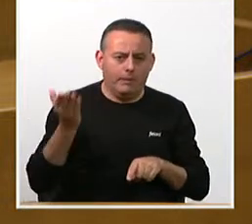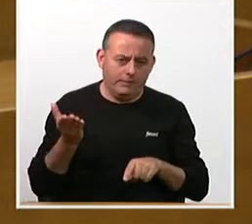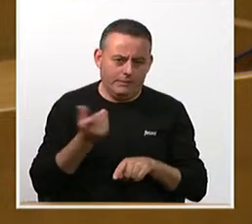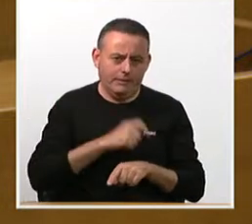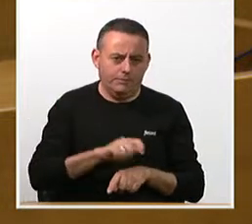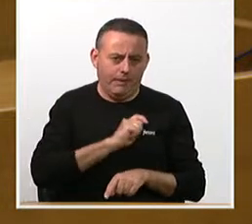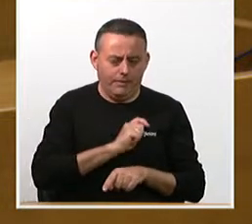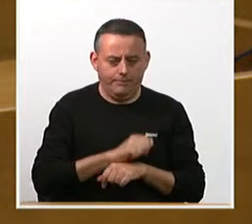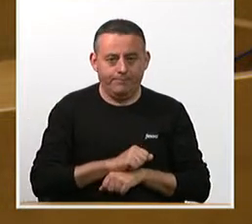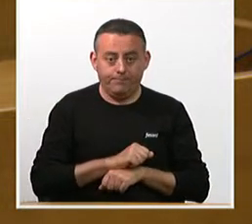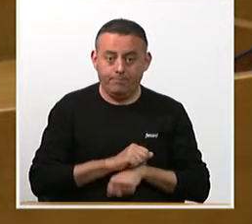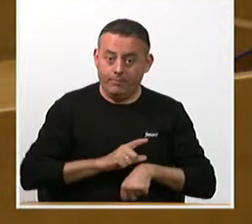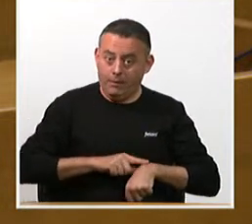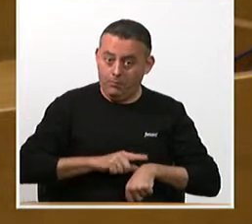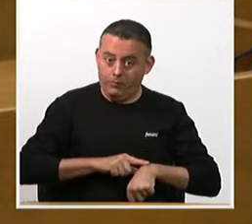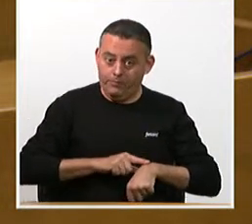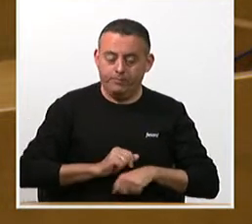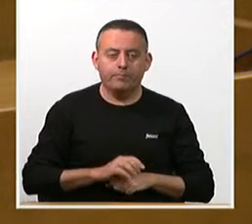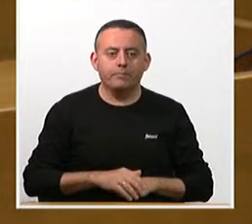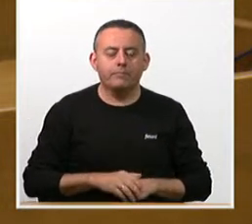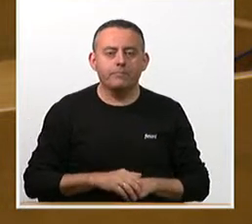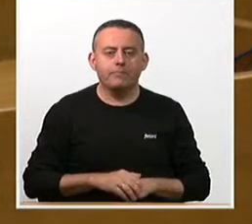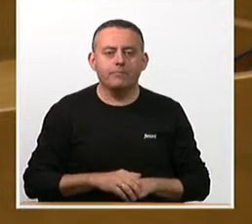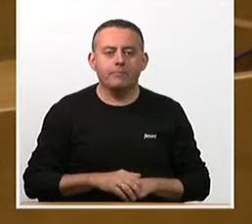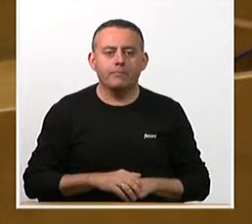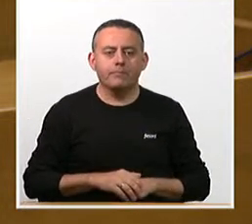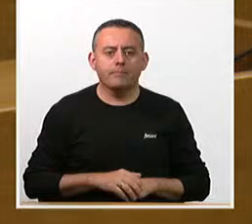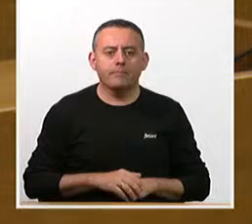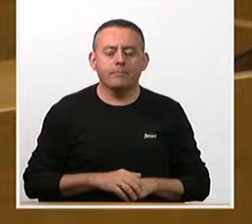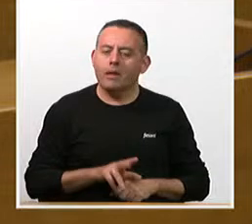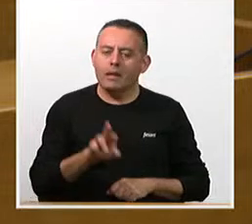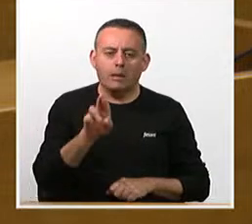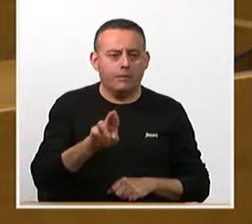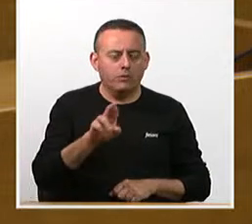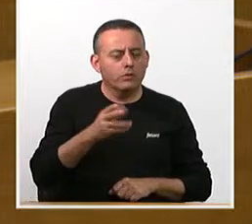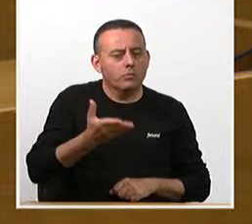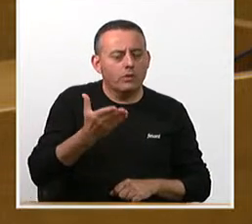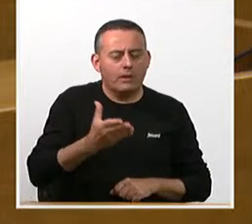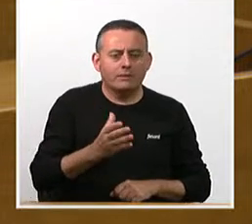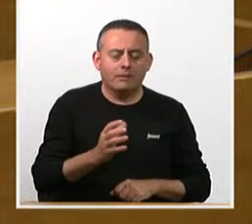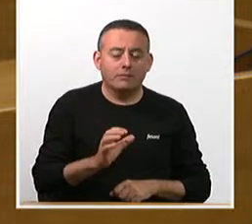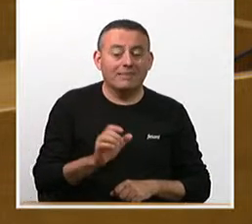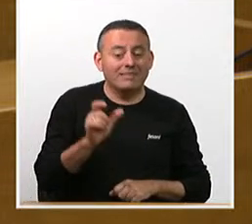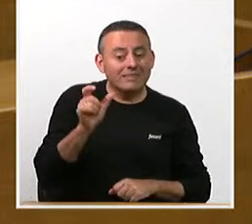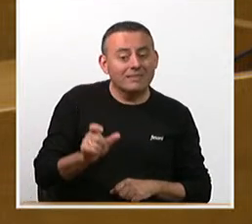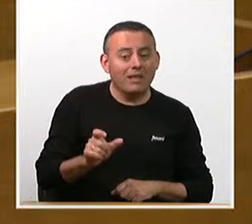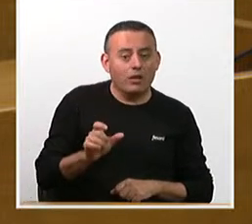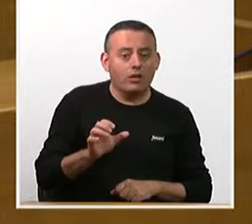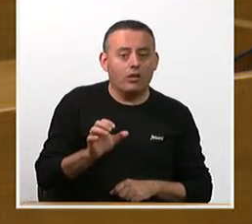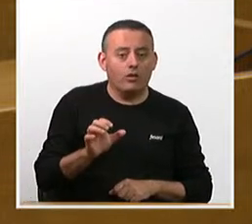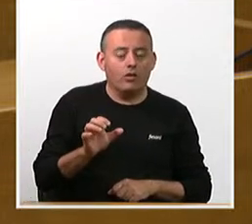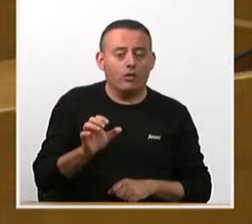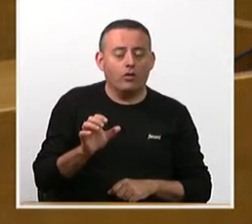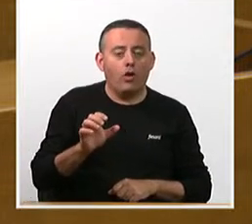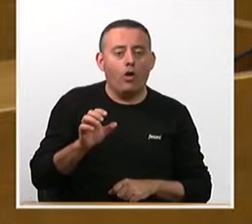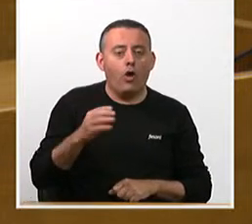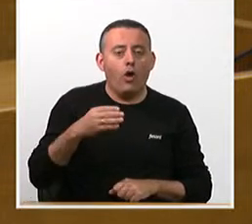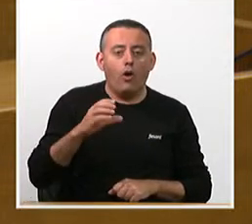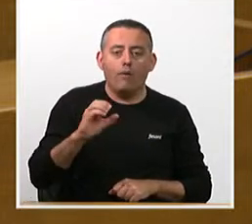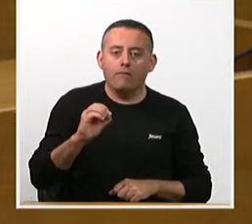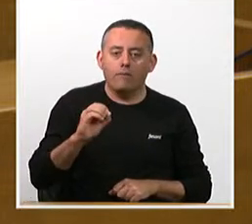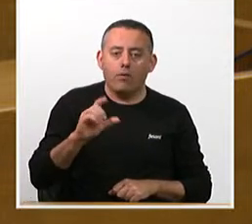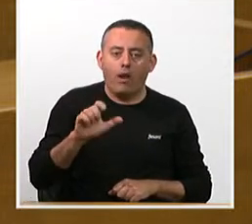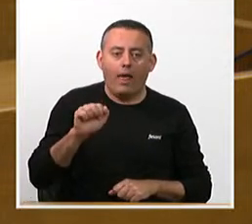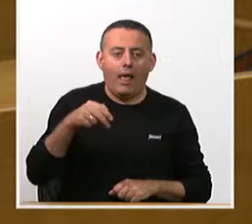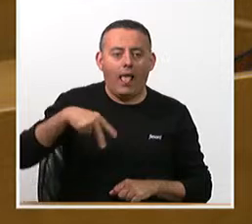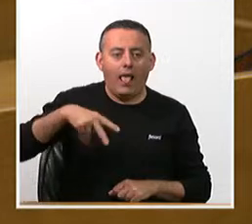nacional presidenta insisto es fundamental que el señor bolaño se deje de amnistías negociaciones con podemos asaltos al